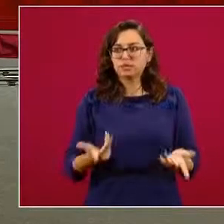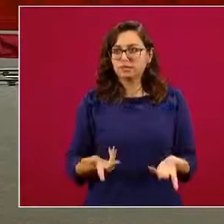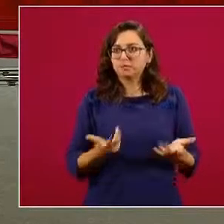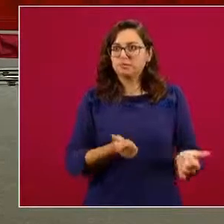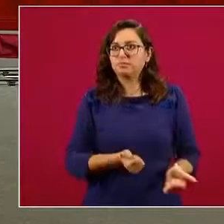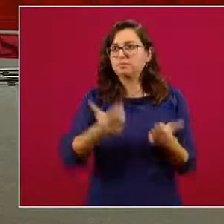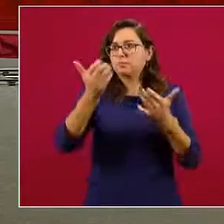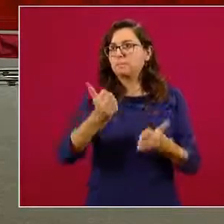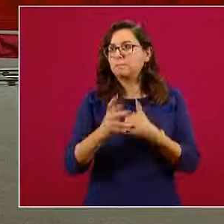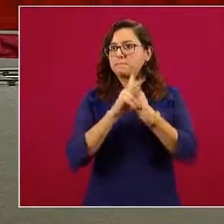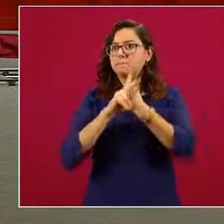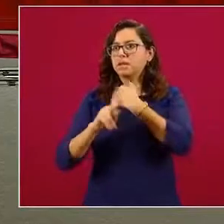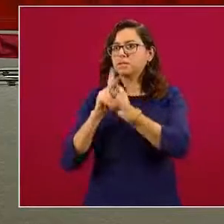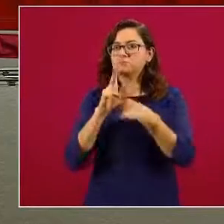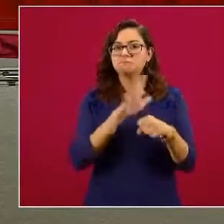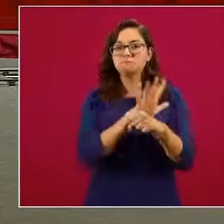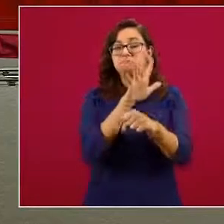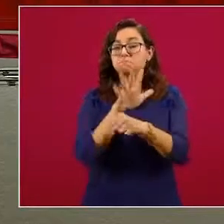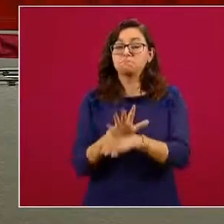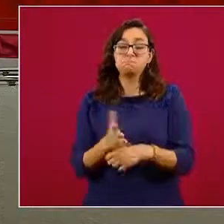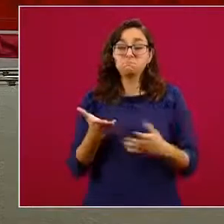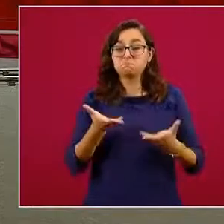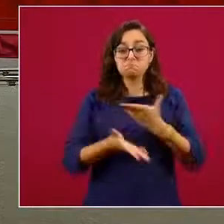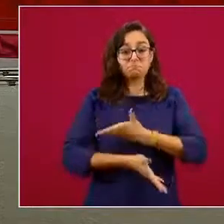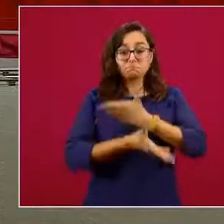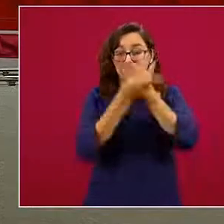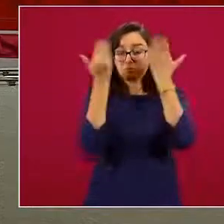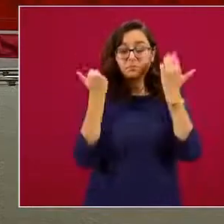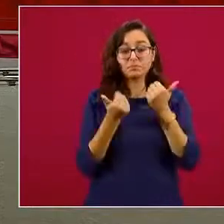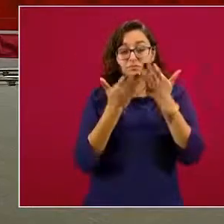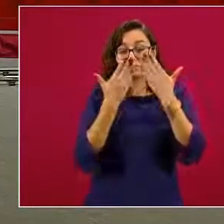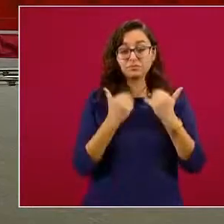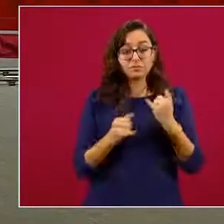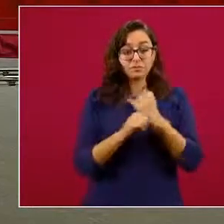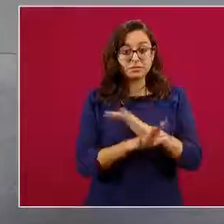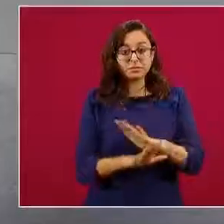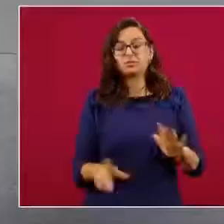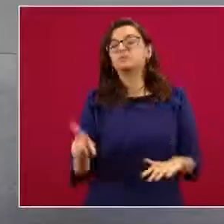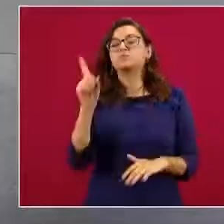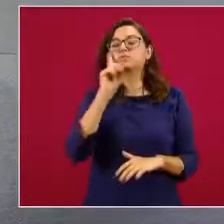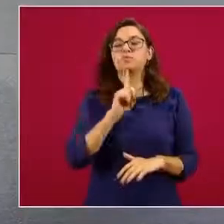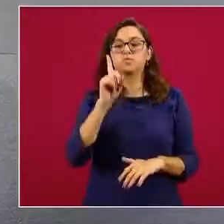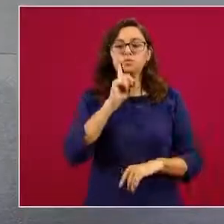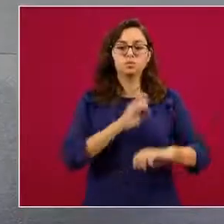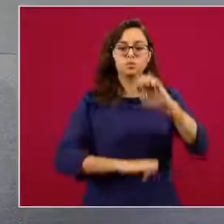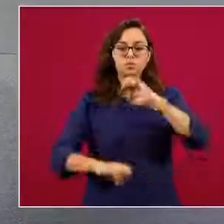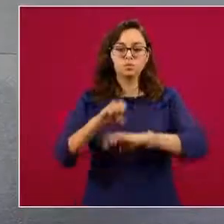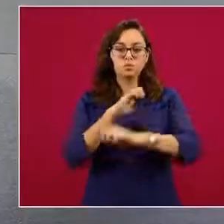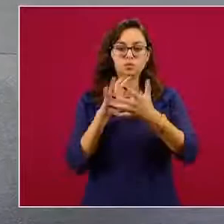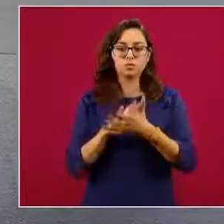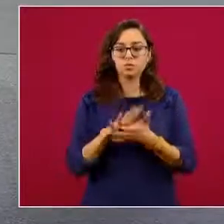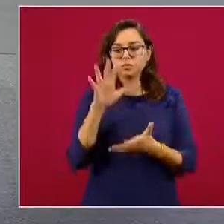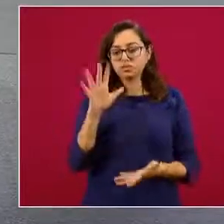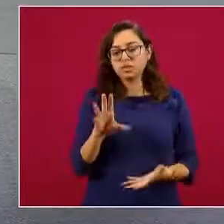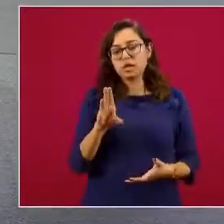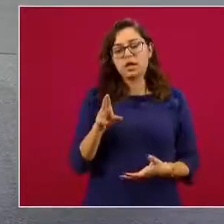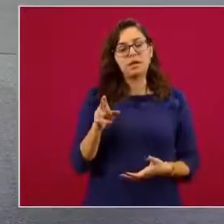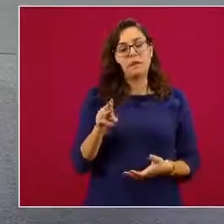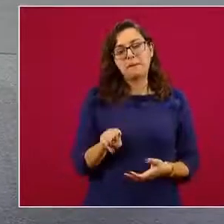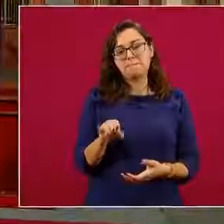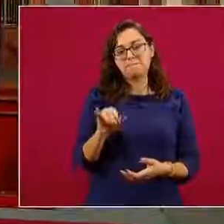¿no? Sabemos que la mayor parte de las mujeres que tienen una empresa, su empresa es micro, pequeña y